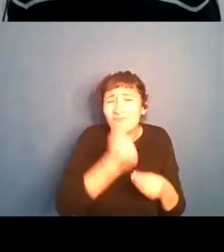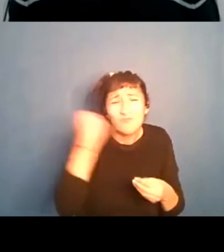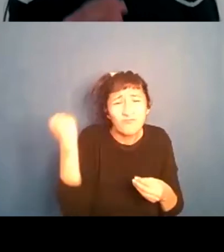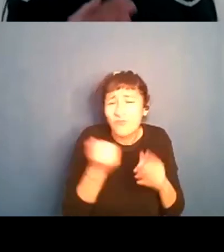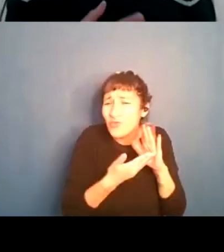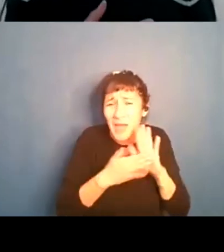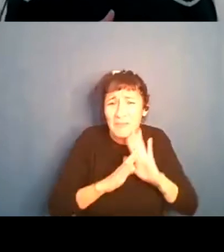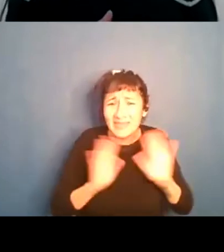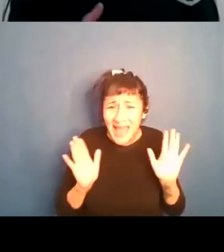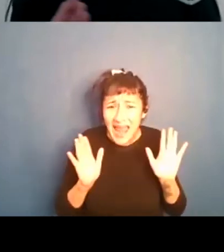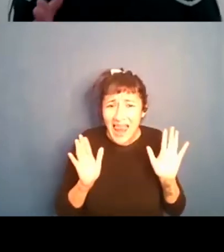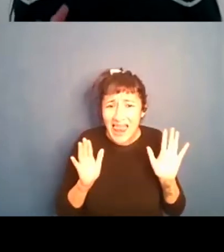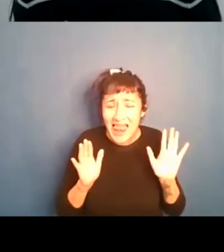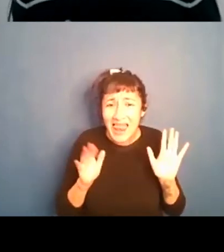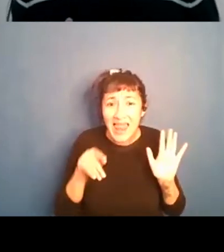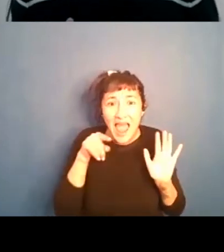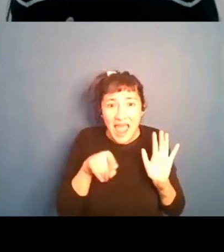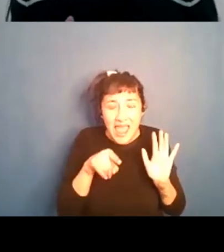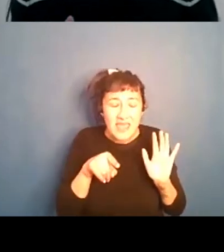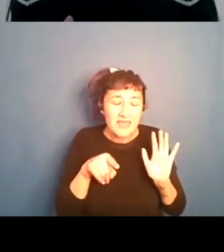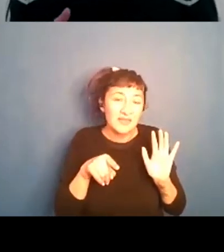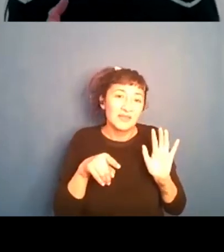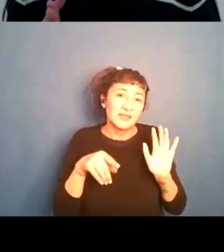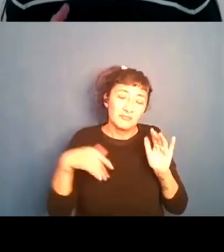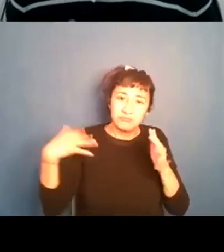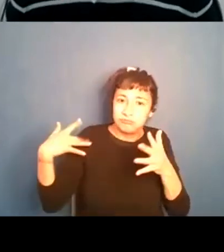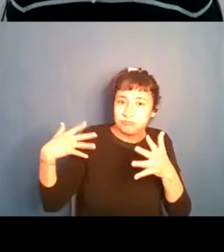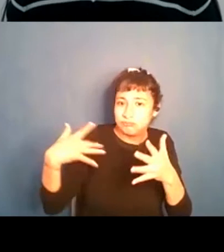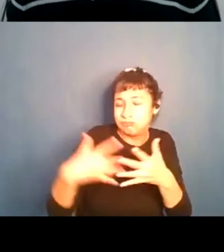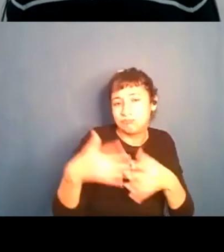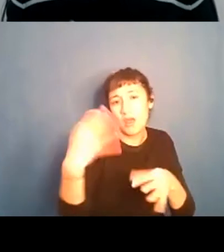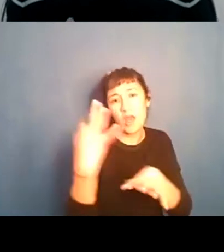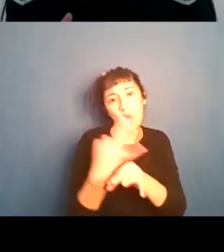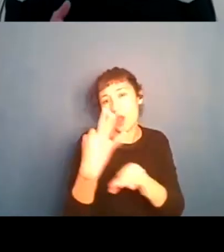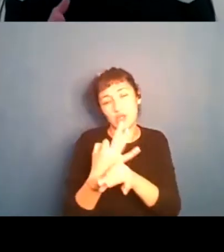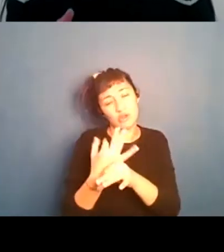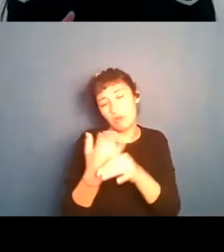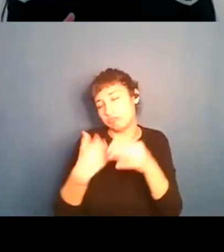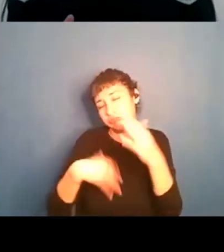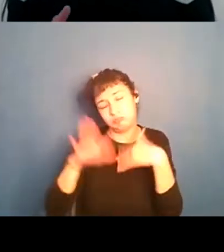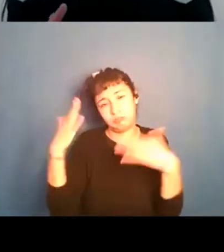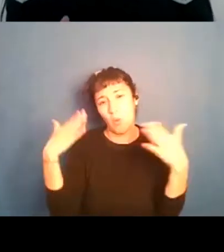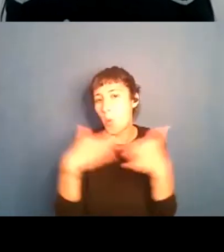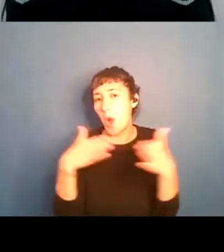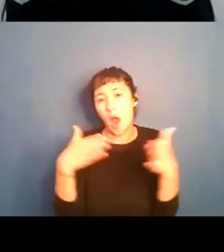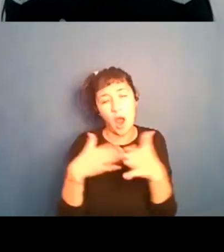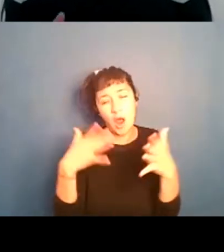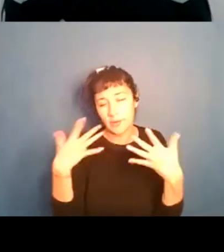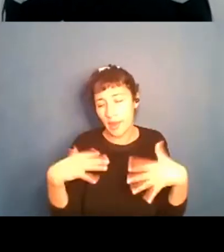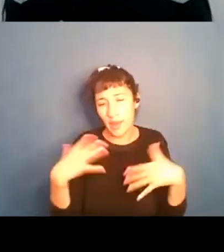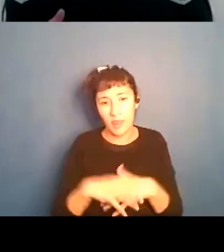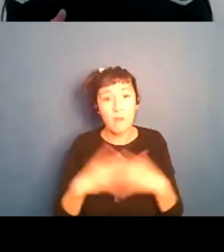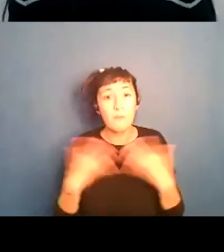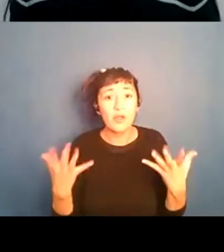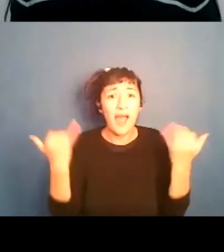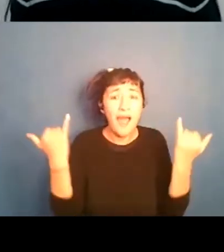así puedo ir por la educación, una de las grandes barreras, donde hay docentes